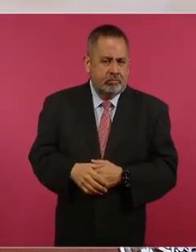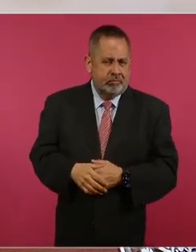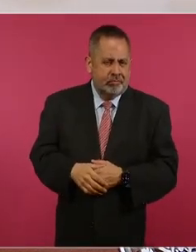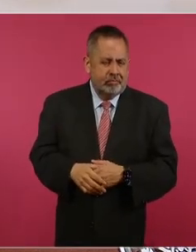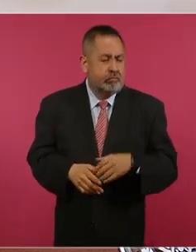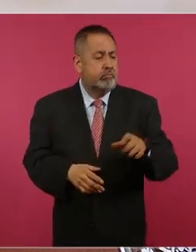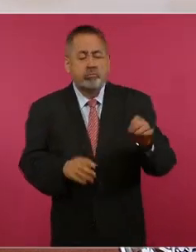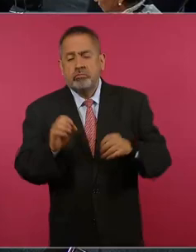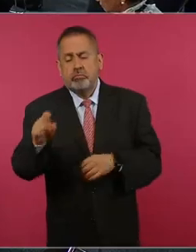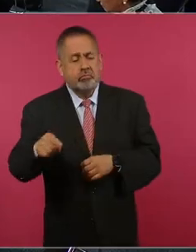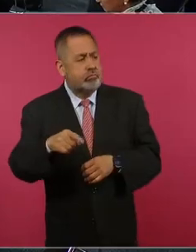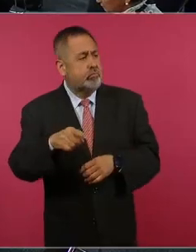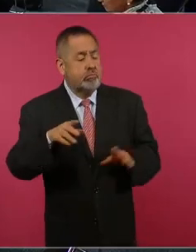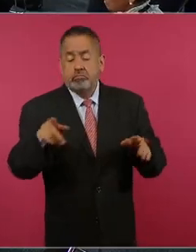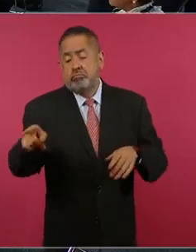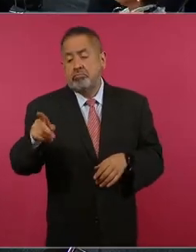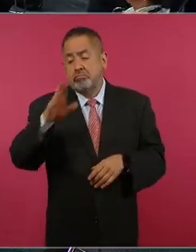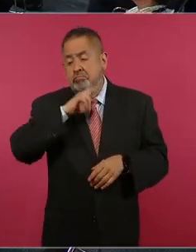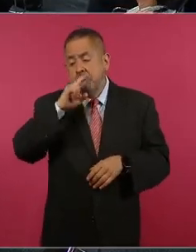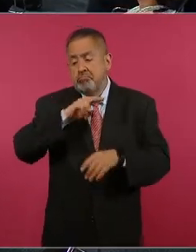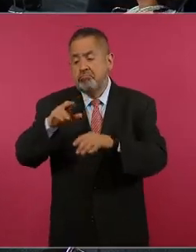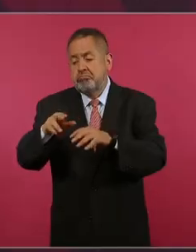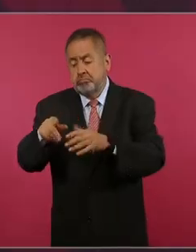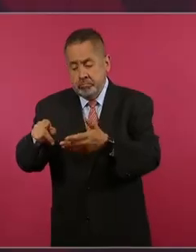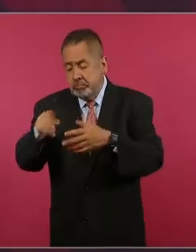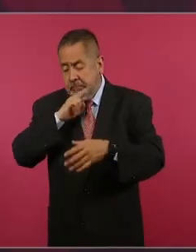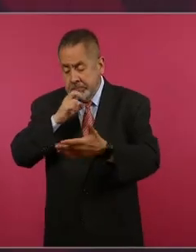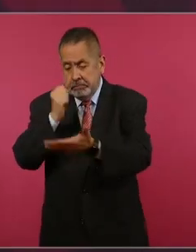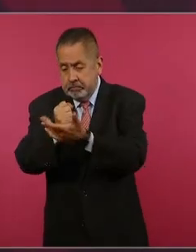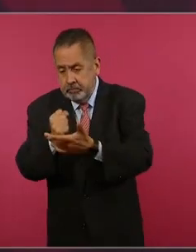el procedimiento fue rápido,